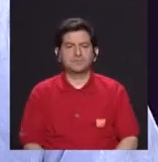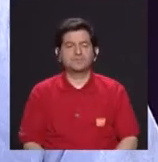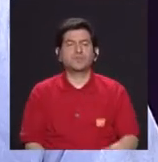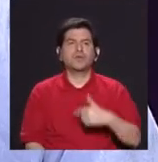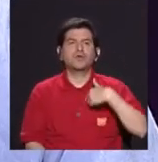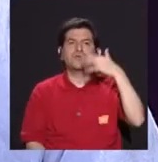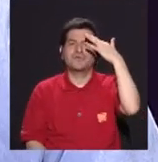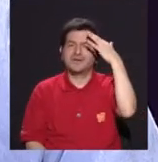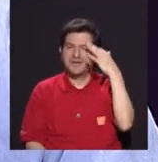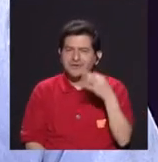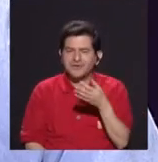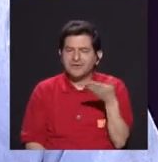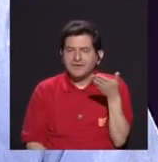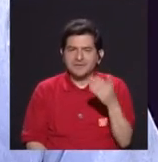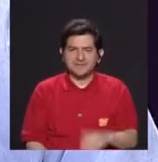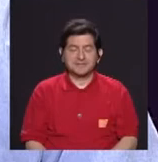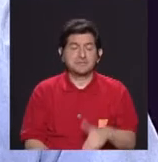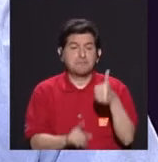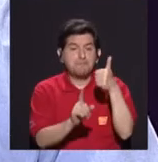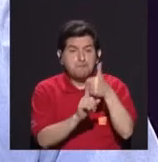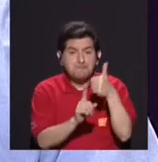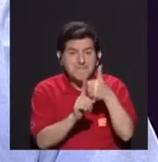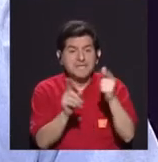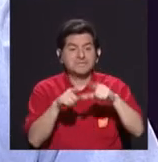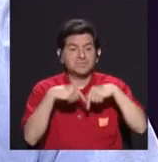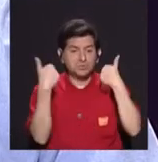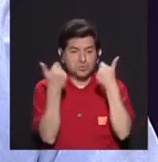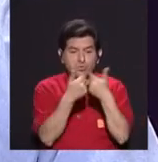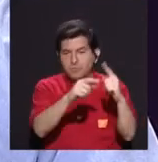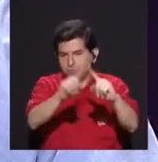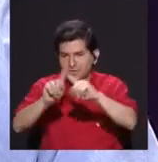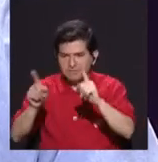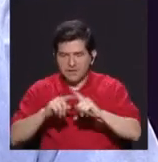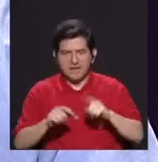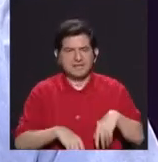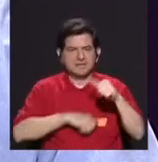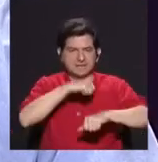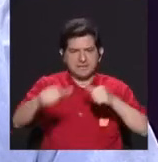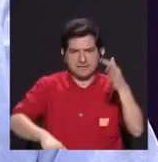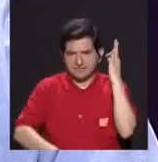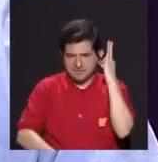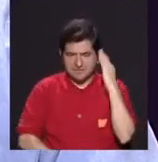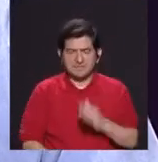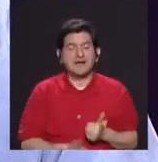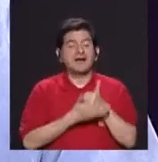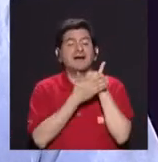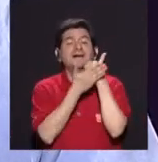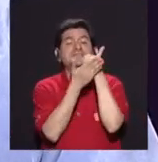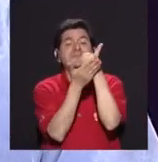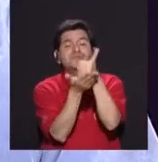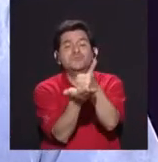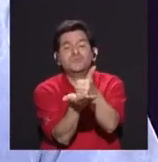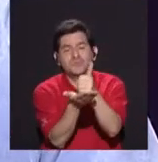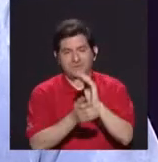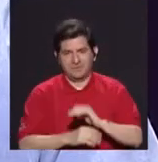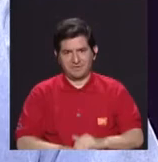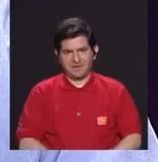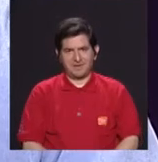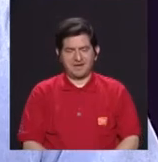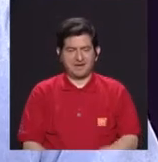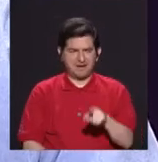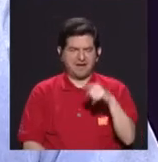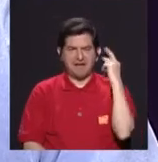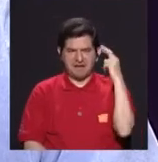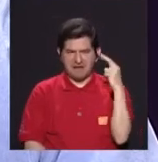que yo considero es que el mismo los mismos grupos feministas son quienes han contribuido a a